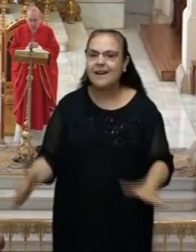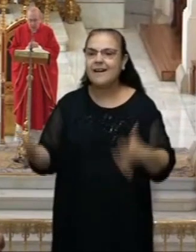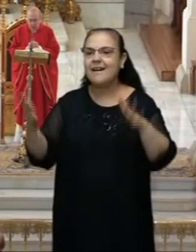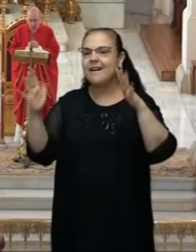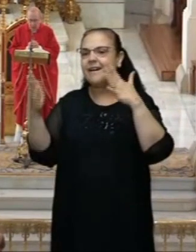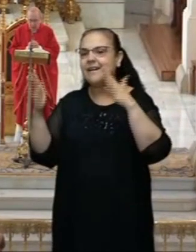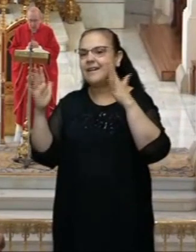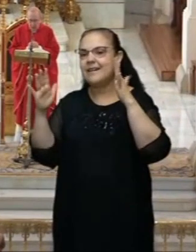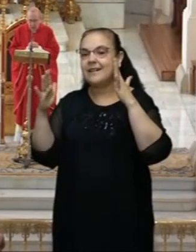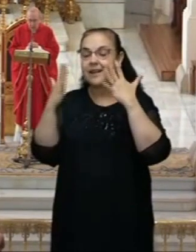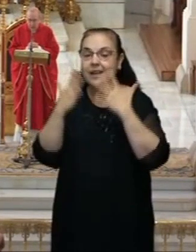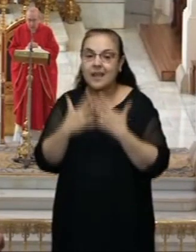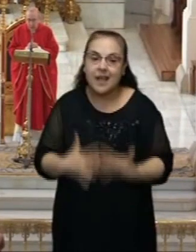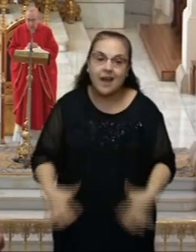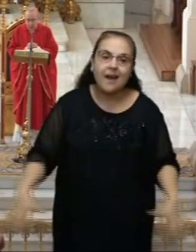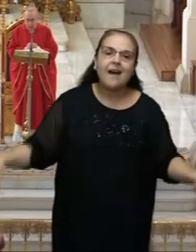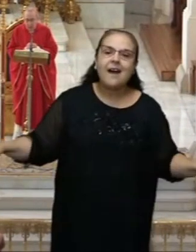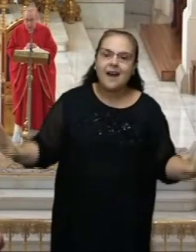aleluya,